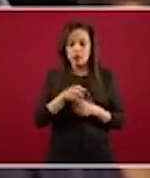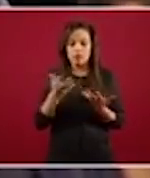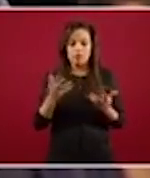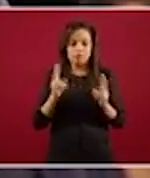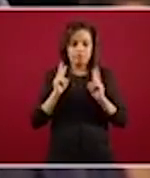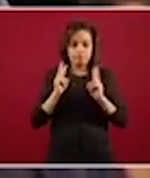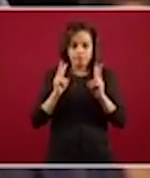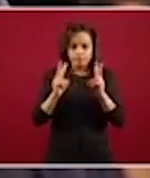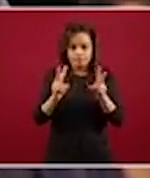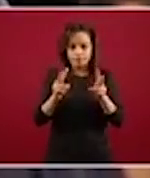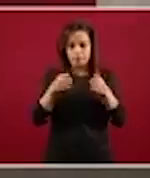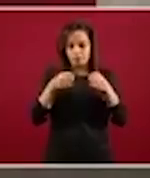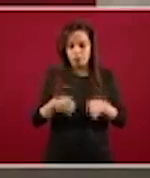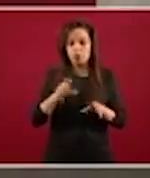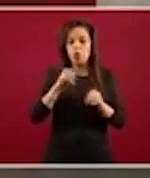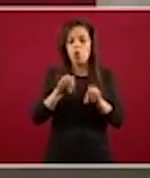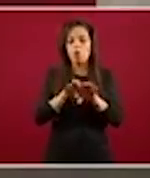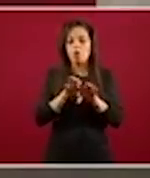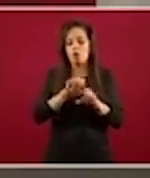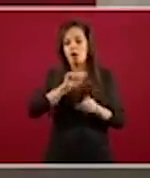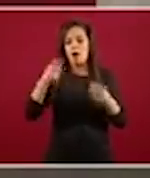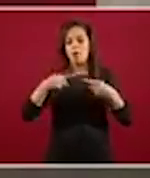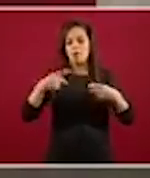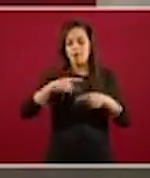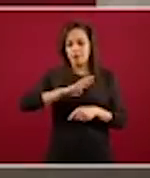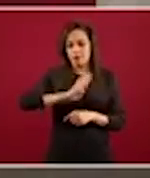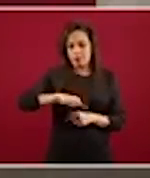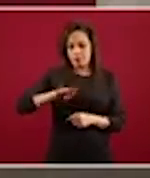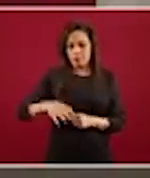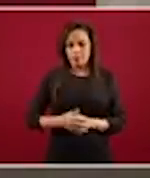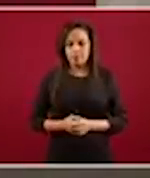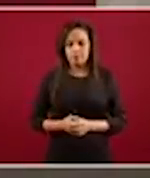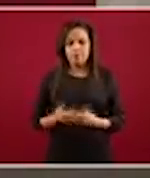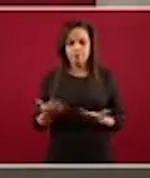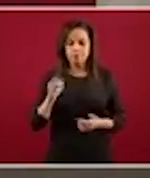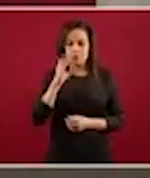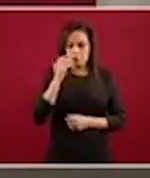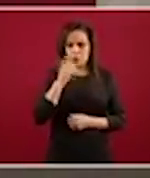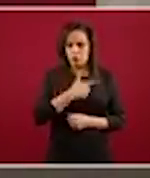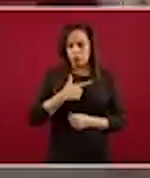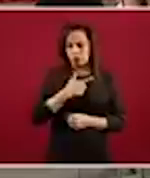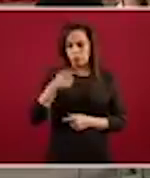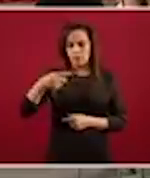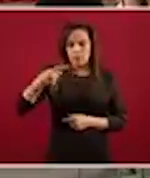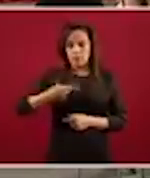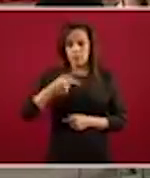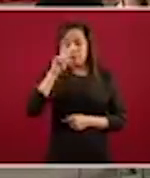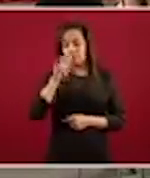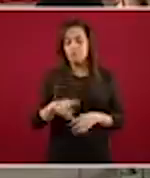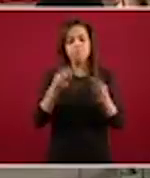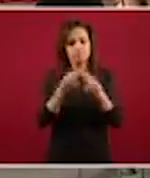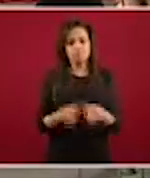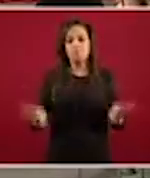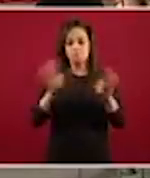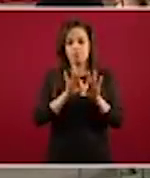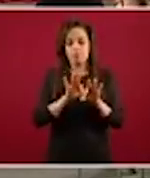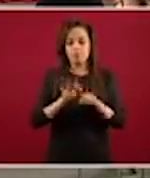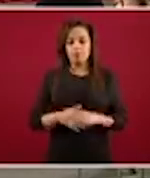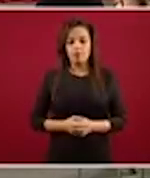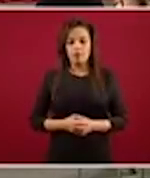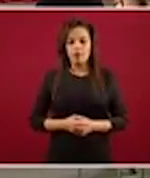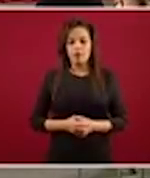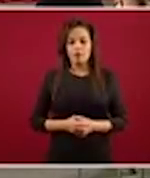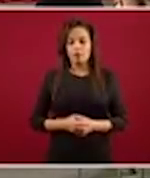decir qué tratamiento se le da. Gracias. Con mucho gusto. Muchas gracias, Laura. Sus preguntas son extremadamente importantes. Voy a empezar por la